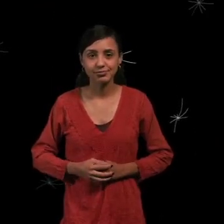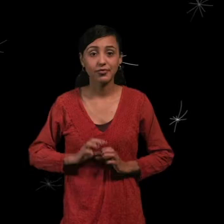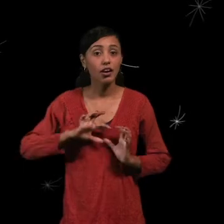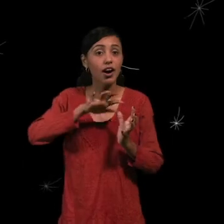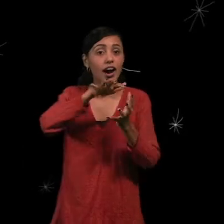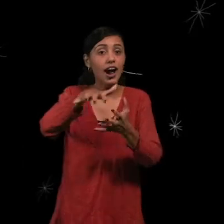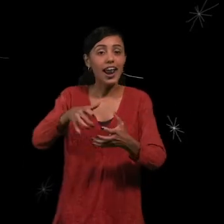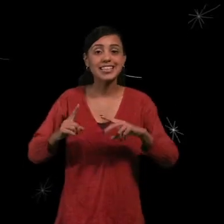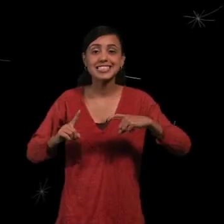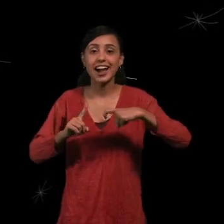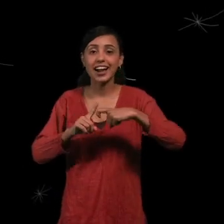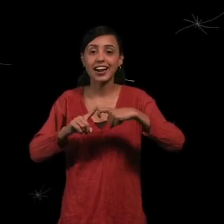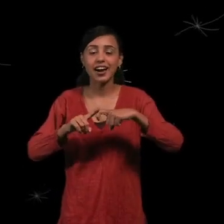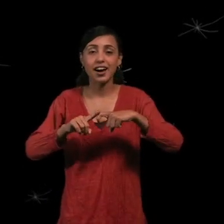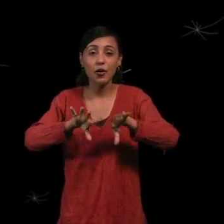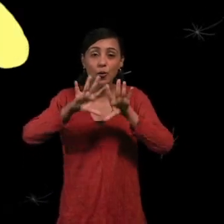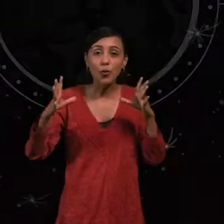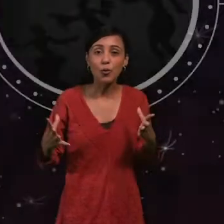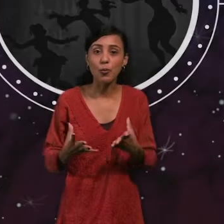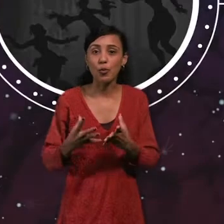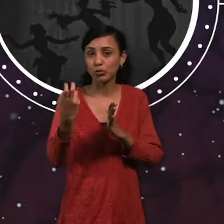Galaxia K, un mundo de animación.